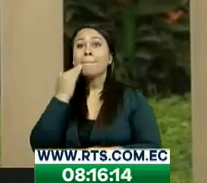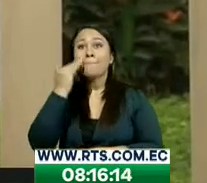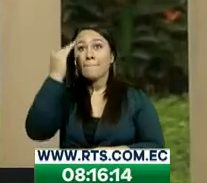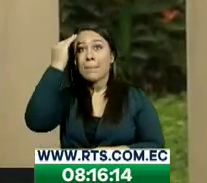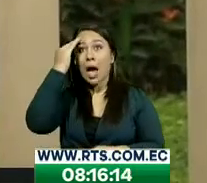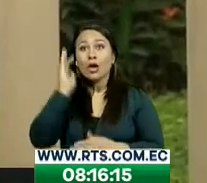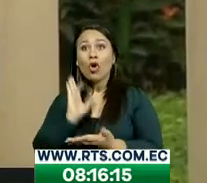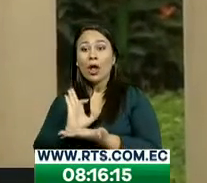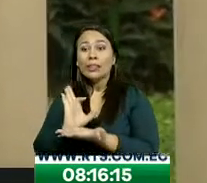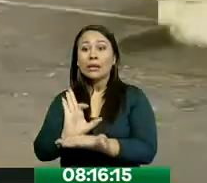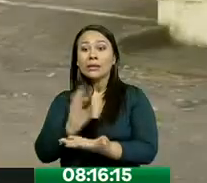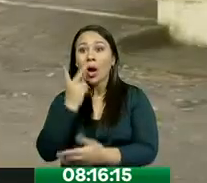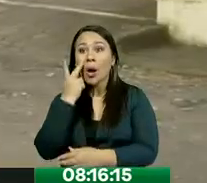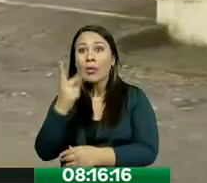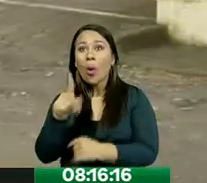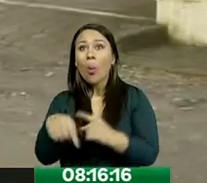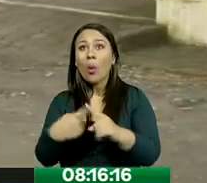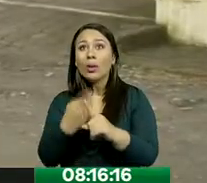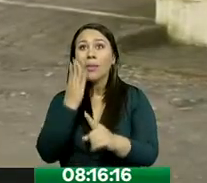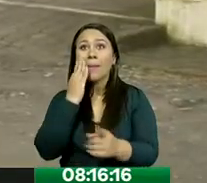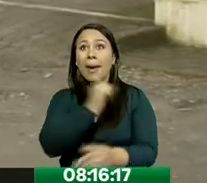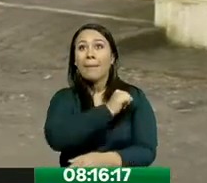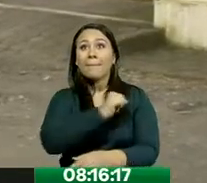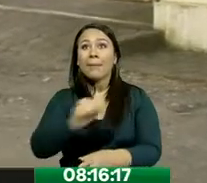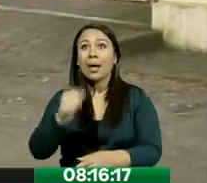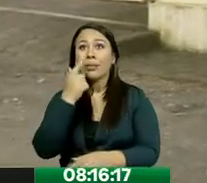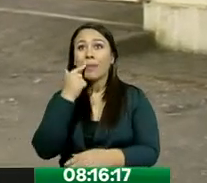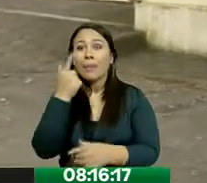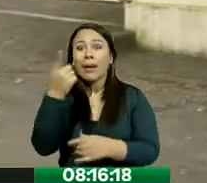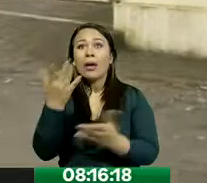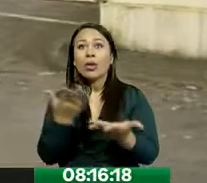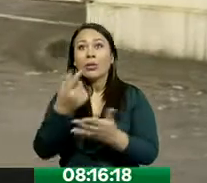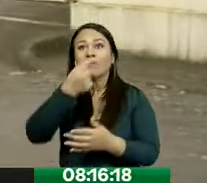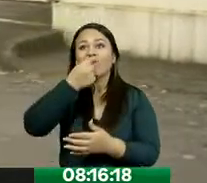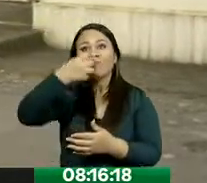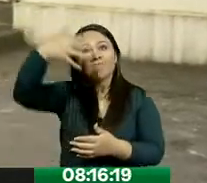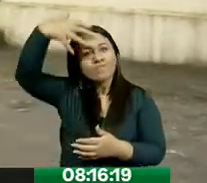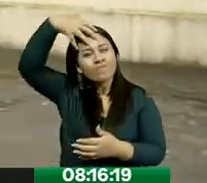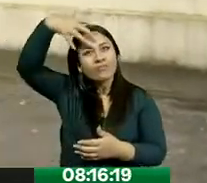testigo del hecho. Desde Santo Domingo de los Áchilas, informó Gisela Moreira.